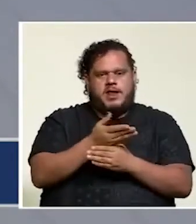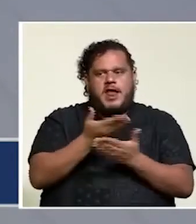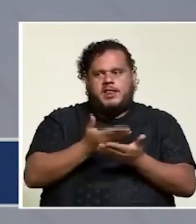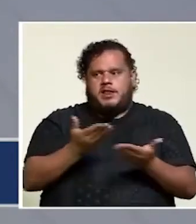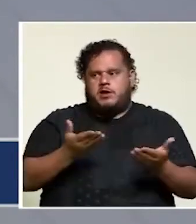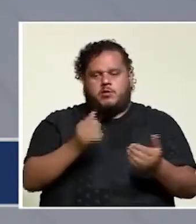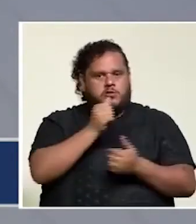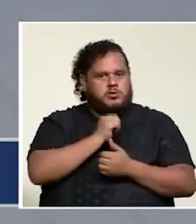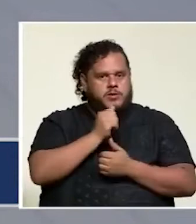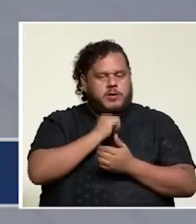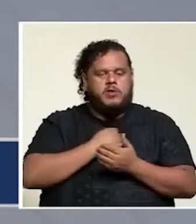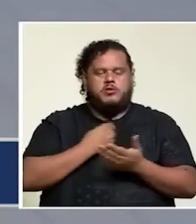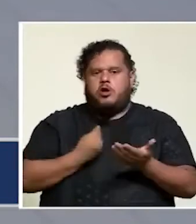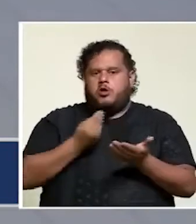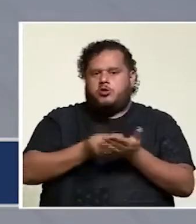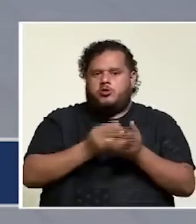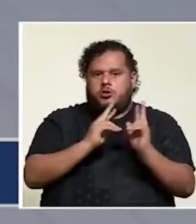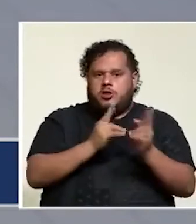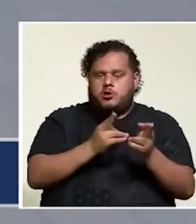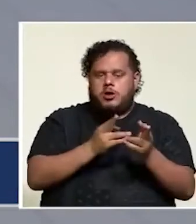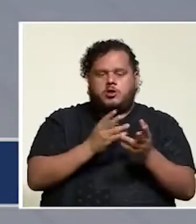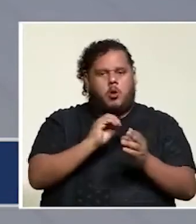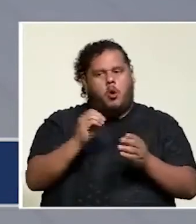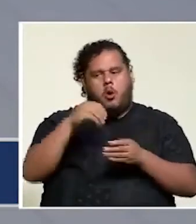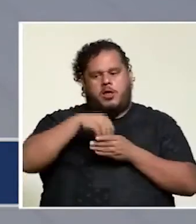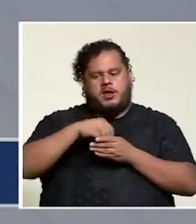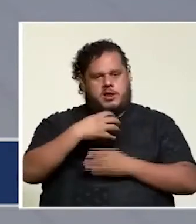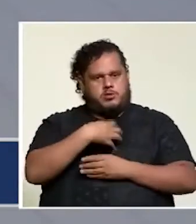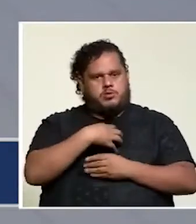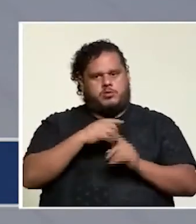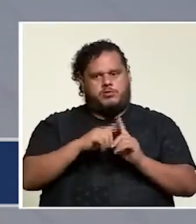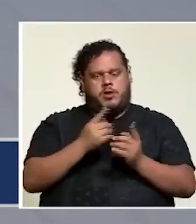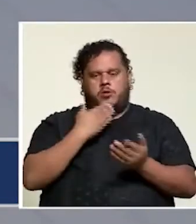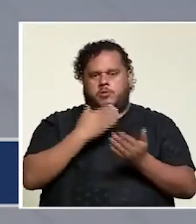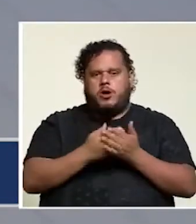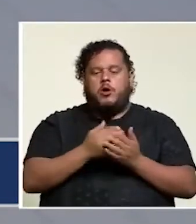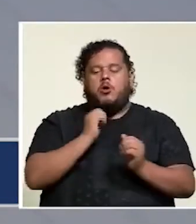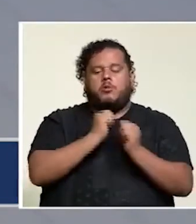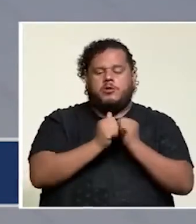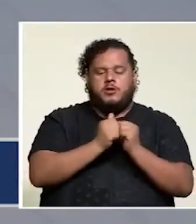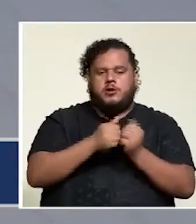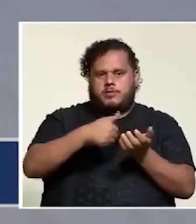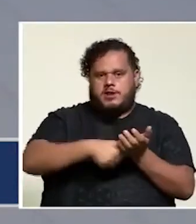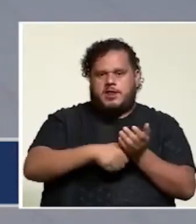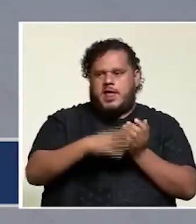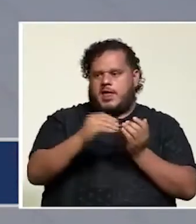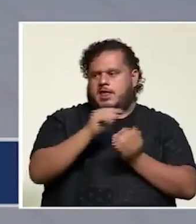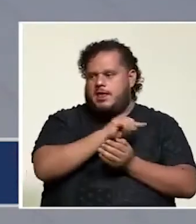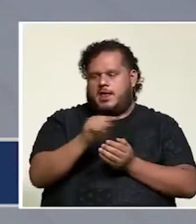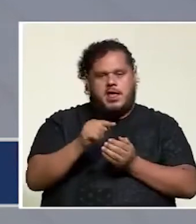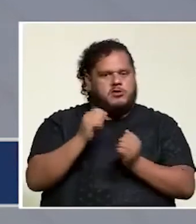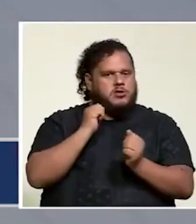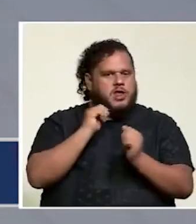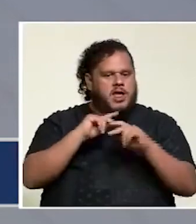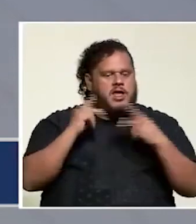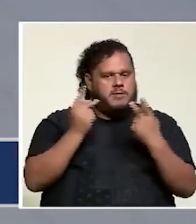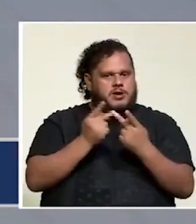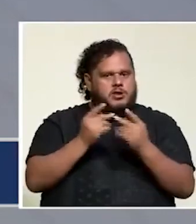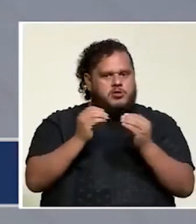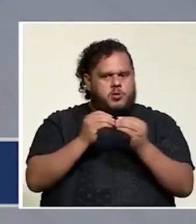privados, donaciones, ingresos propios. Pero, bueno, cuando la competencia electoral y estos partidos se tornan más